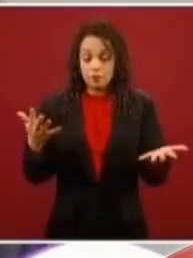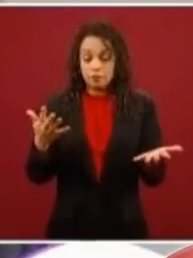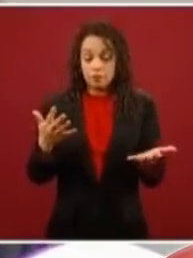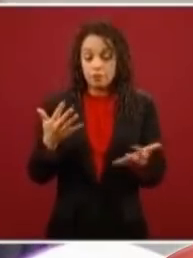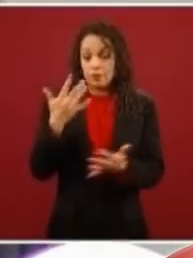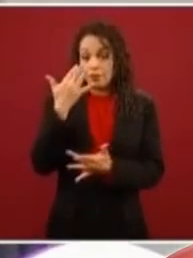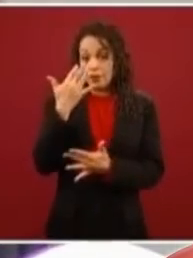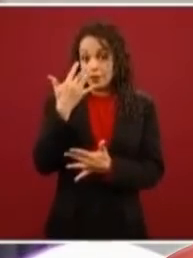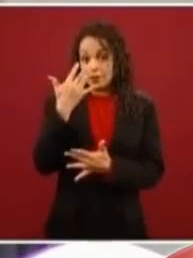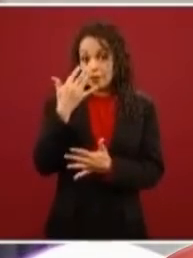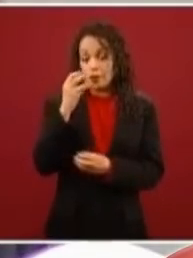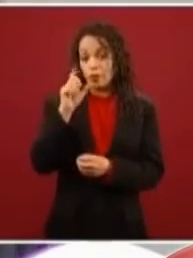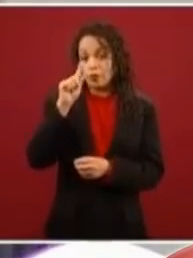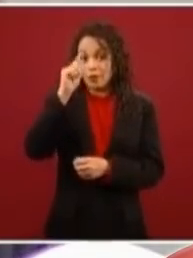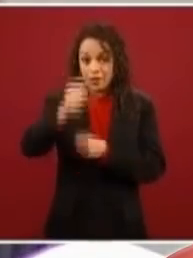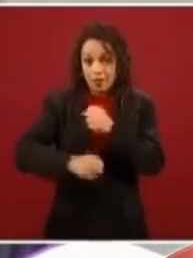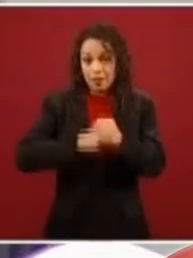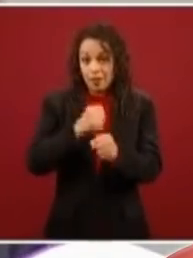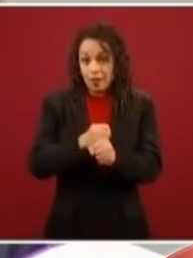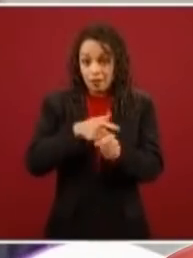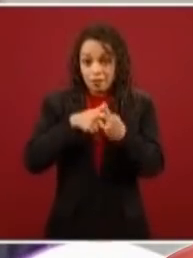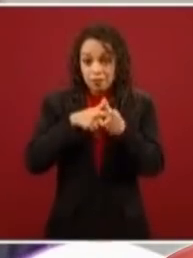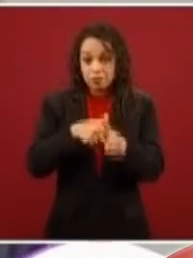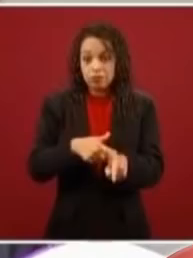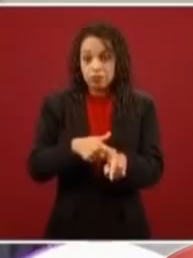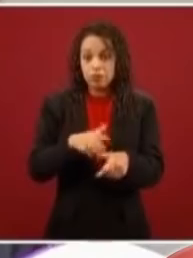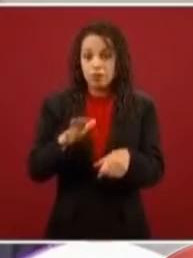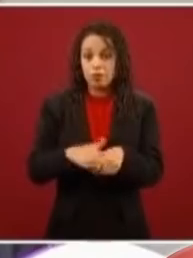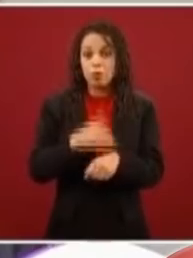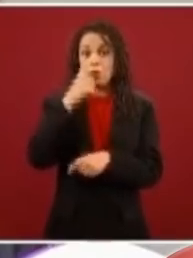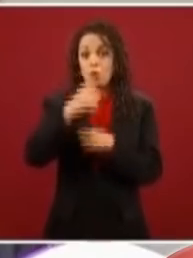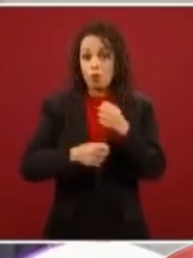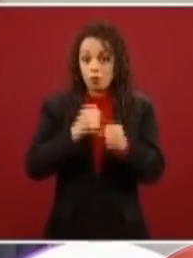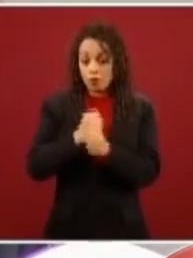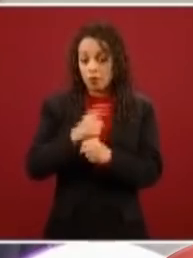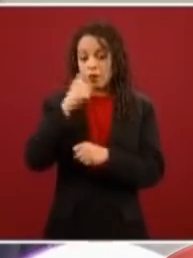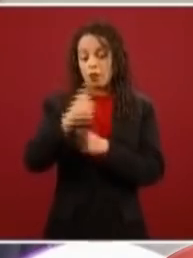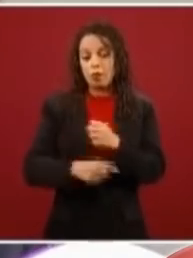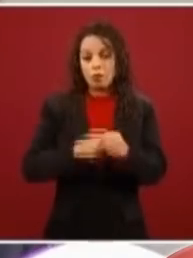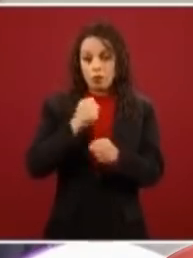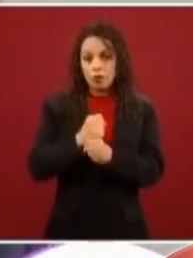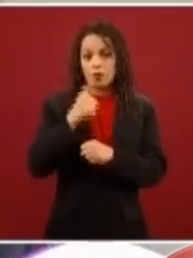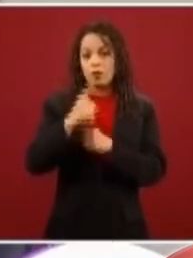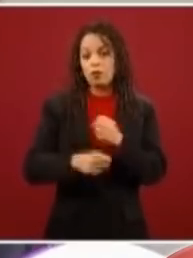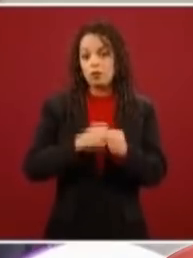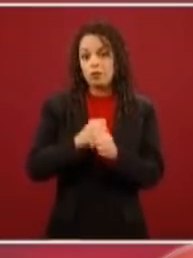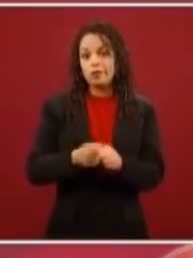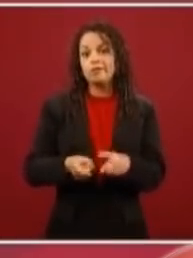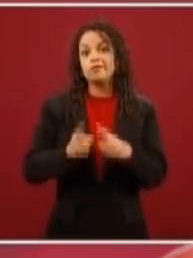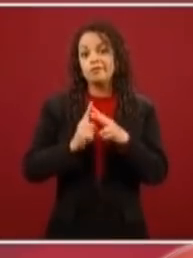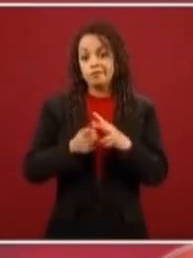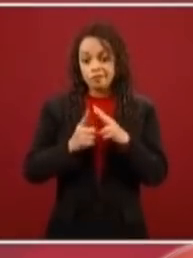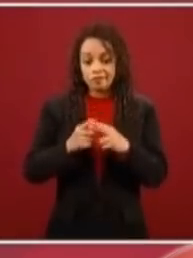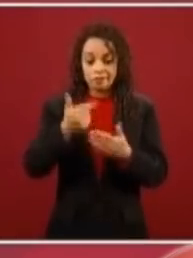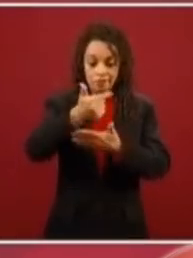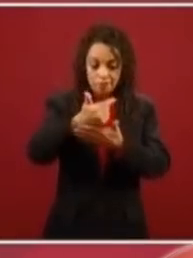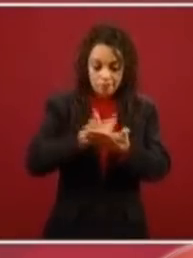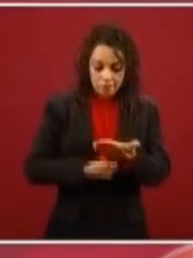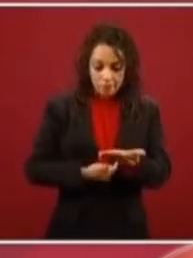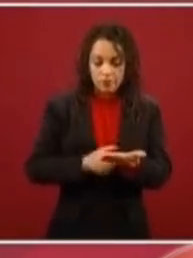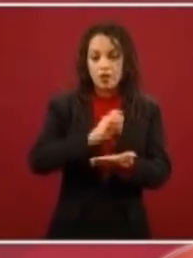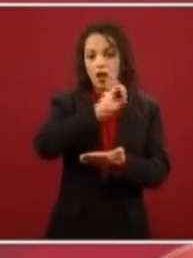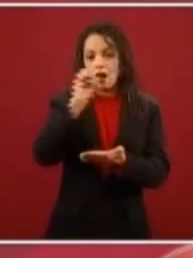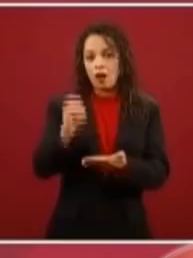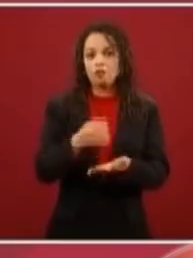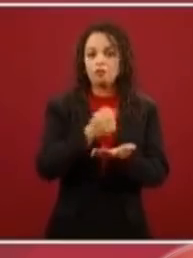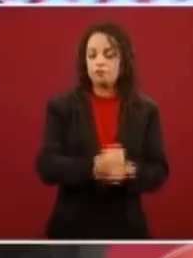50, 70 años, porque año con año del presupuesto se tienen que destinar